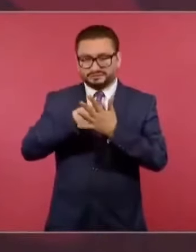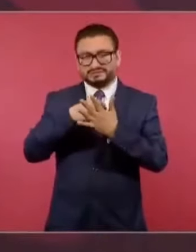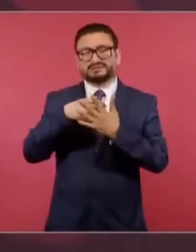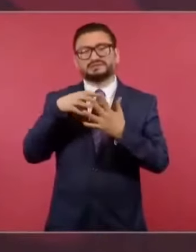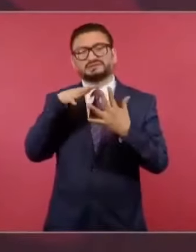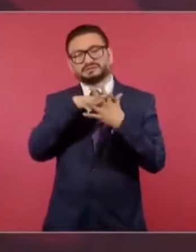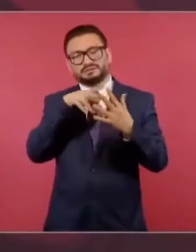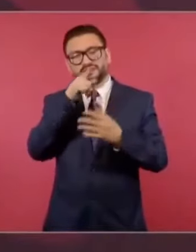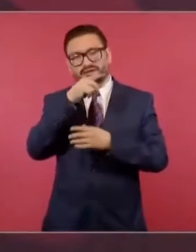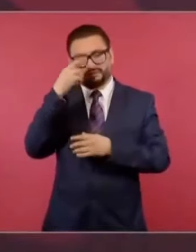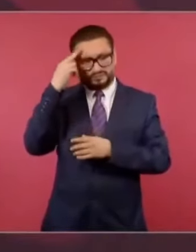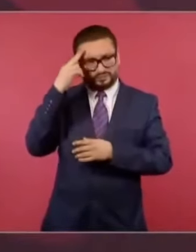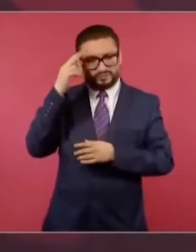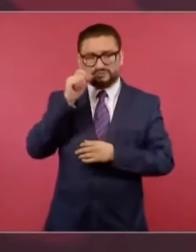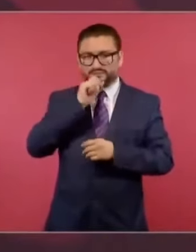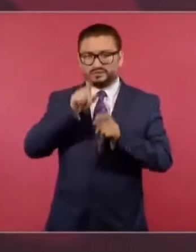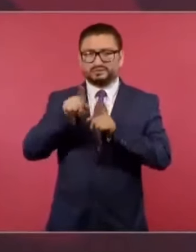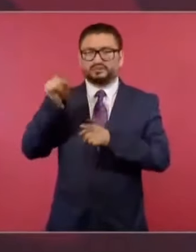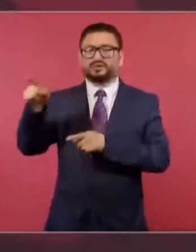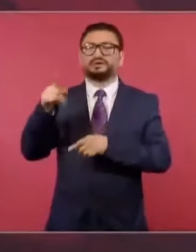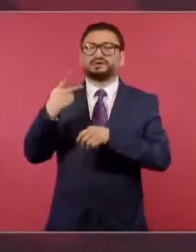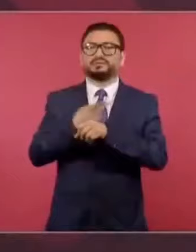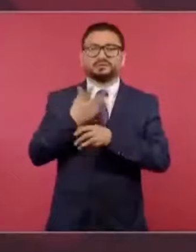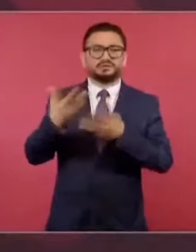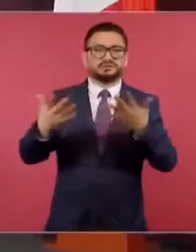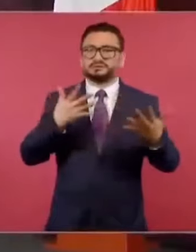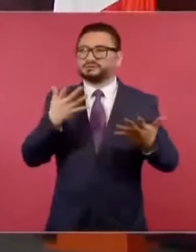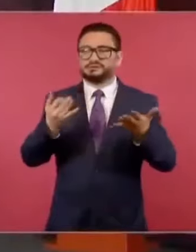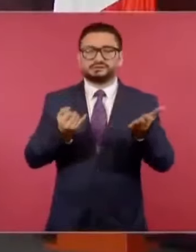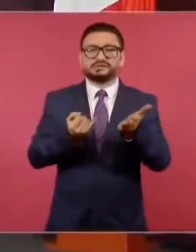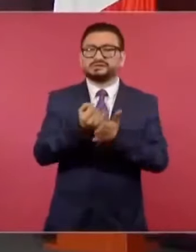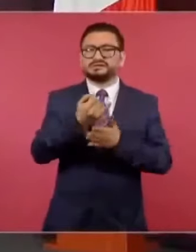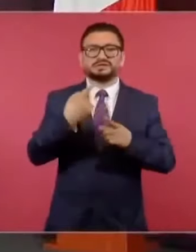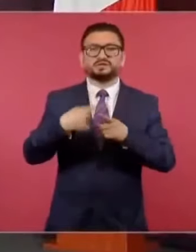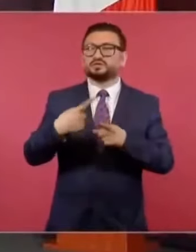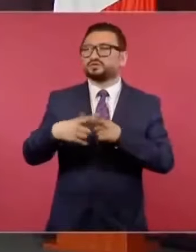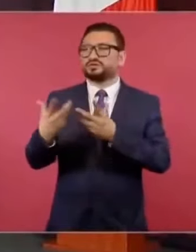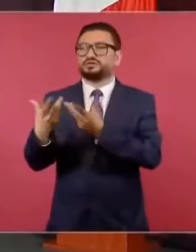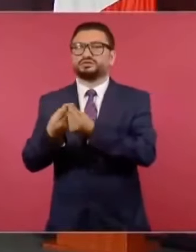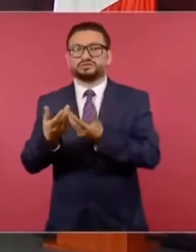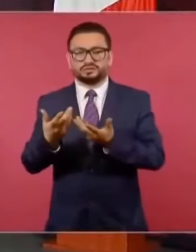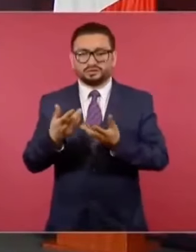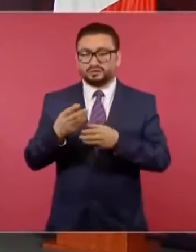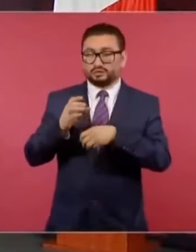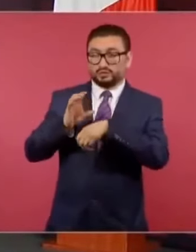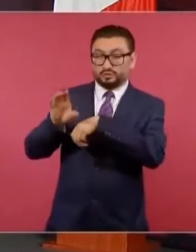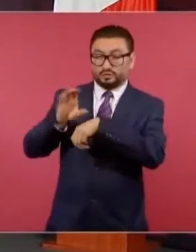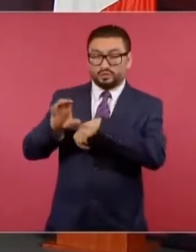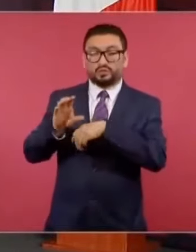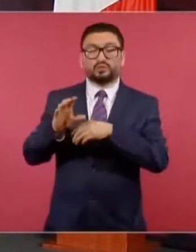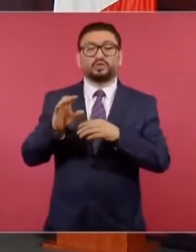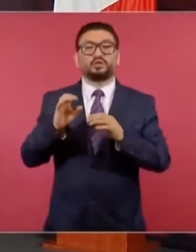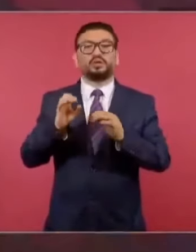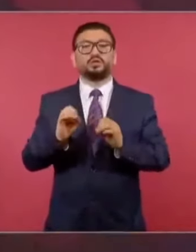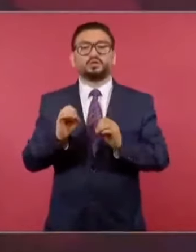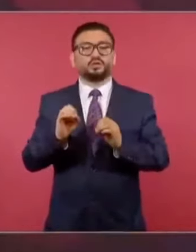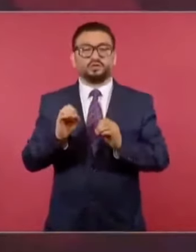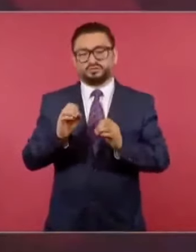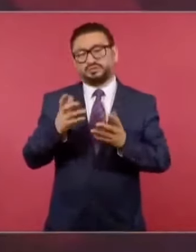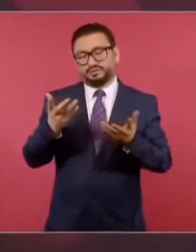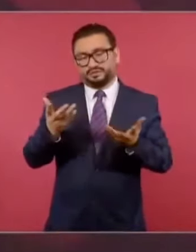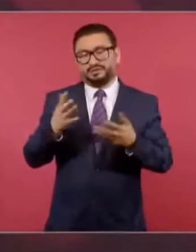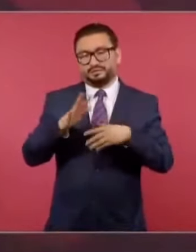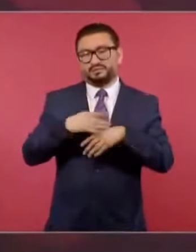Porfirio Díaz le toca decidir con quién se va con los cubanos Porque